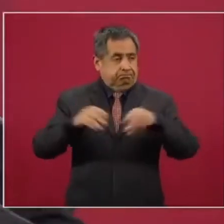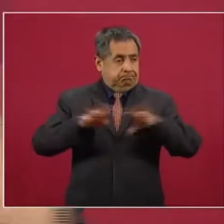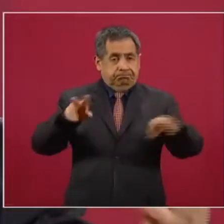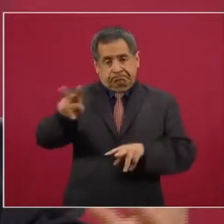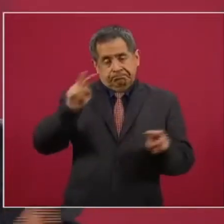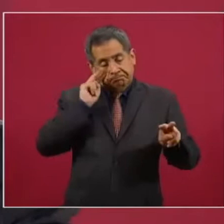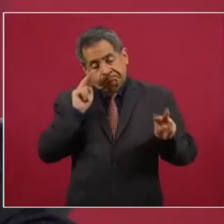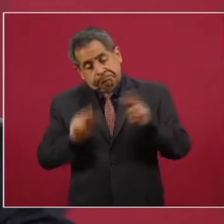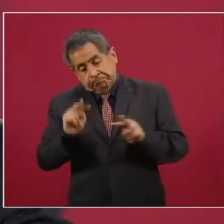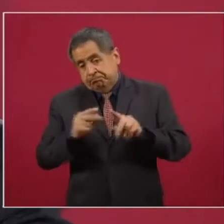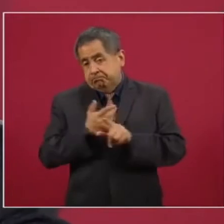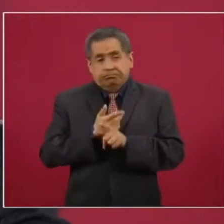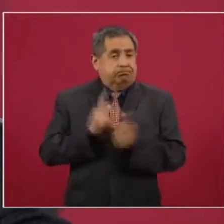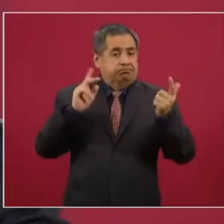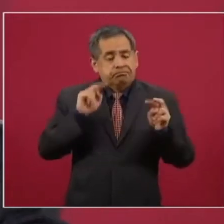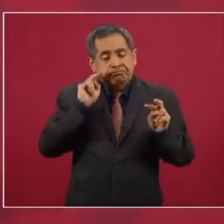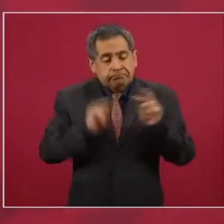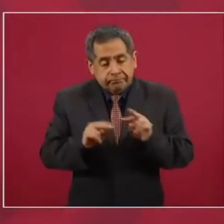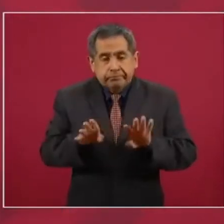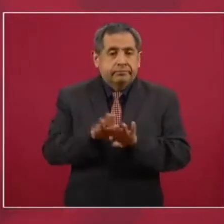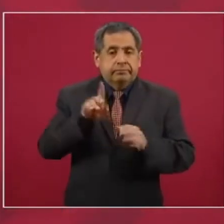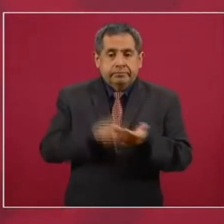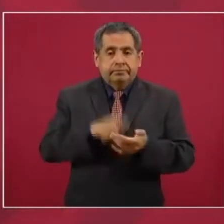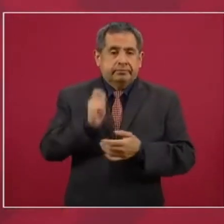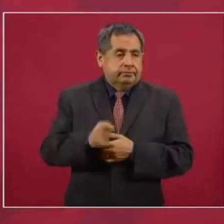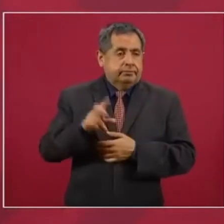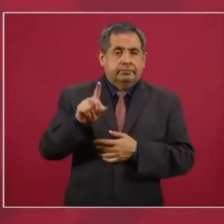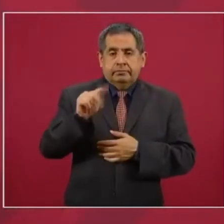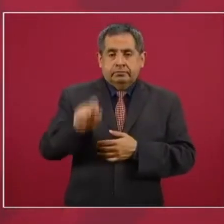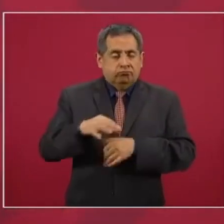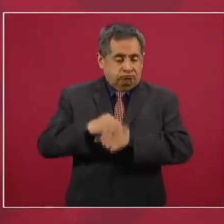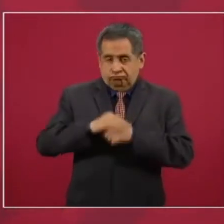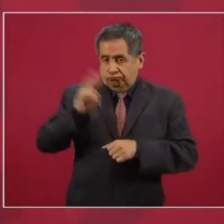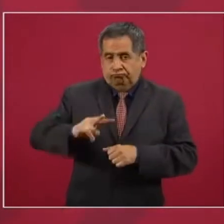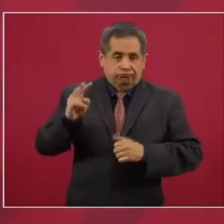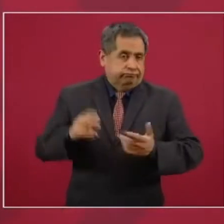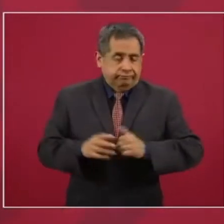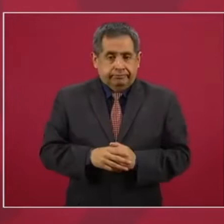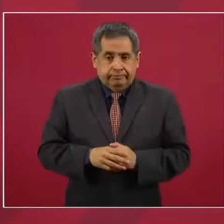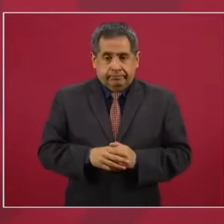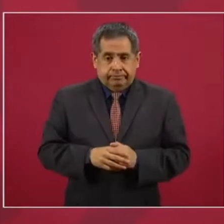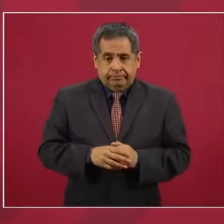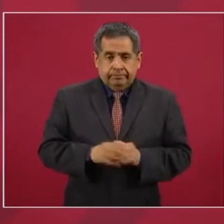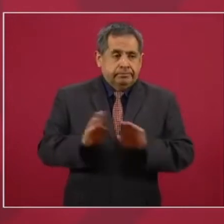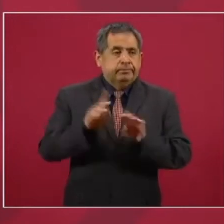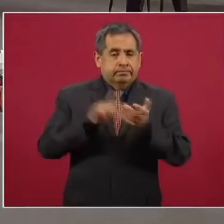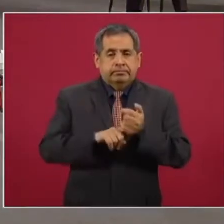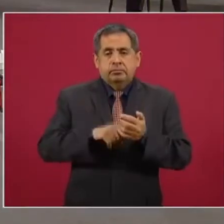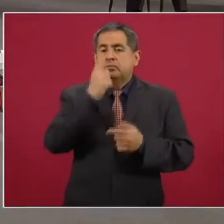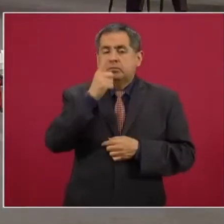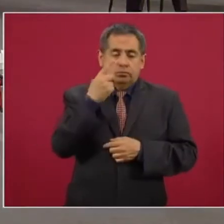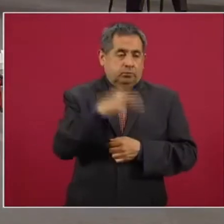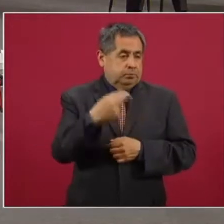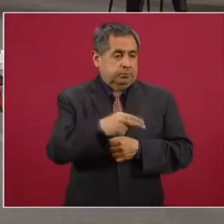disposición completamente abiertos los datos en tiempo real. Obviamente, sin vulnerar la